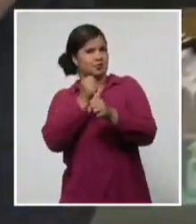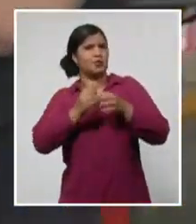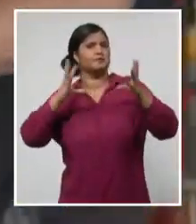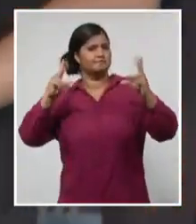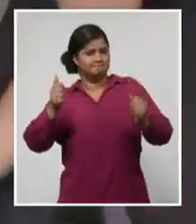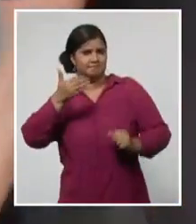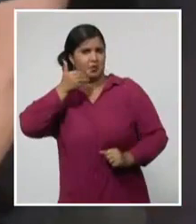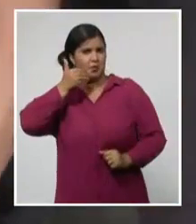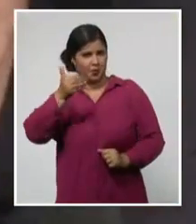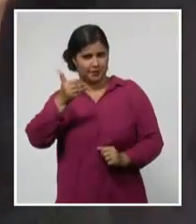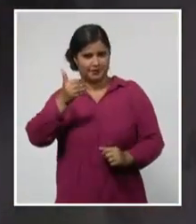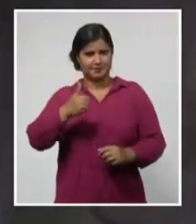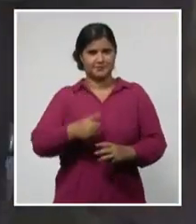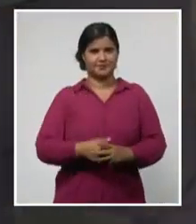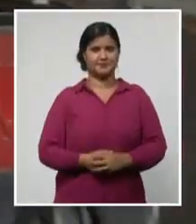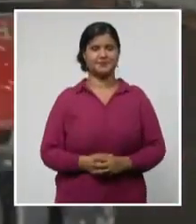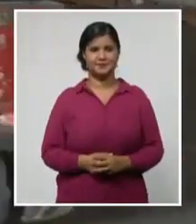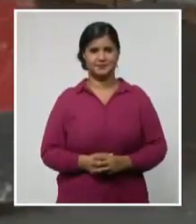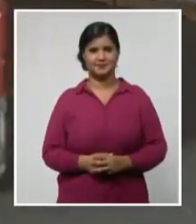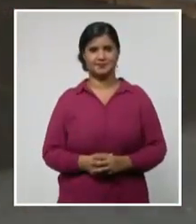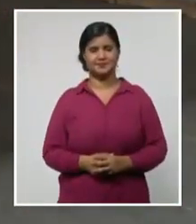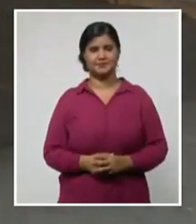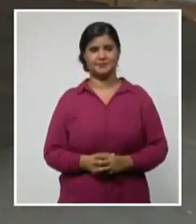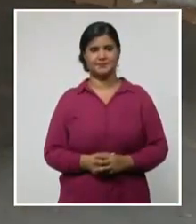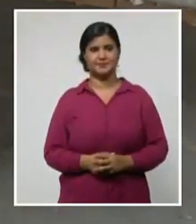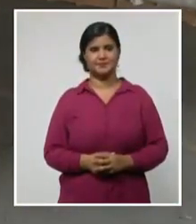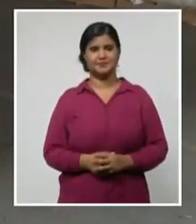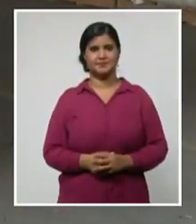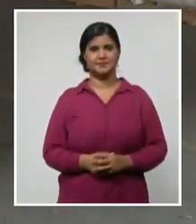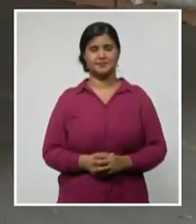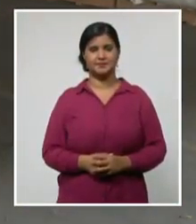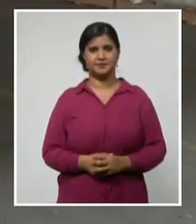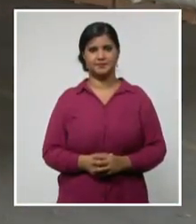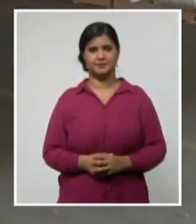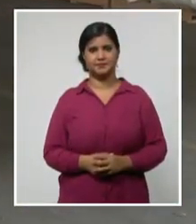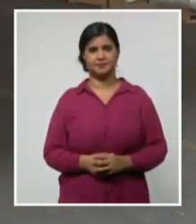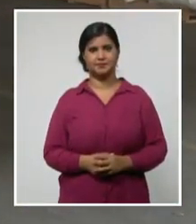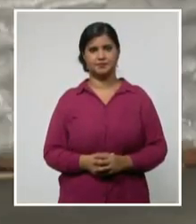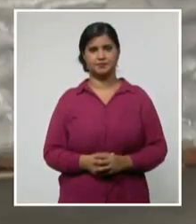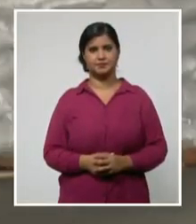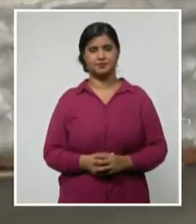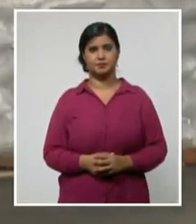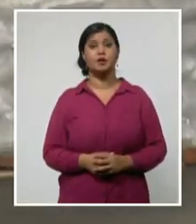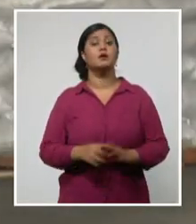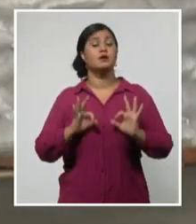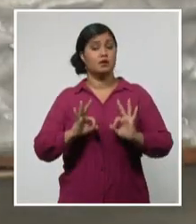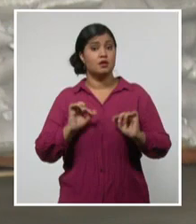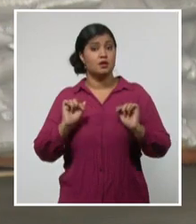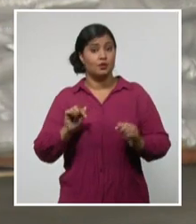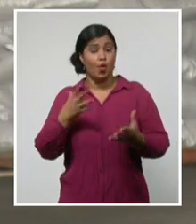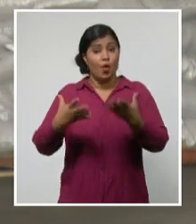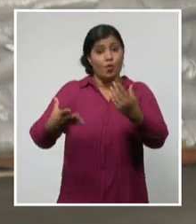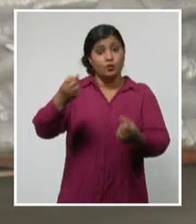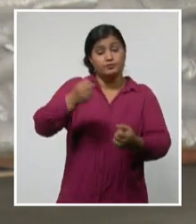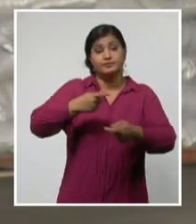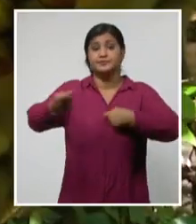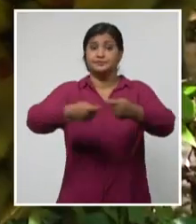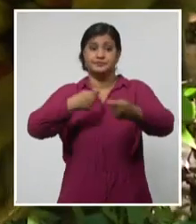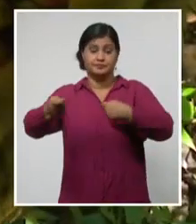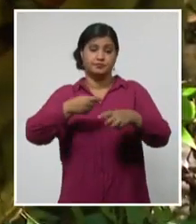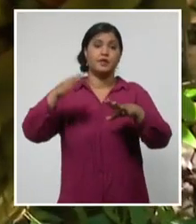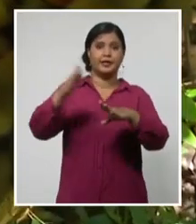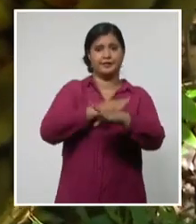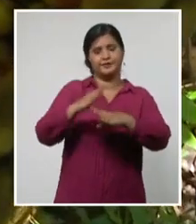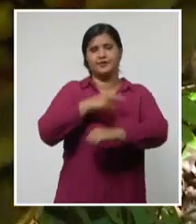para disminuir las importaciones del grano hacia varias regiones del mundo se exportan los surtidos élites del aromático grano